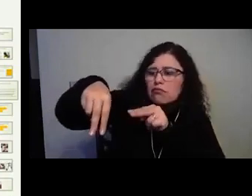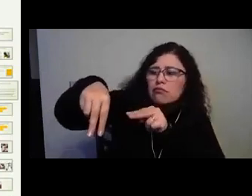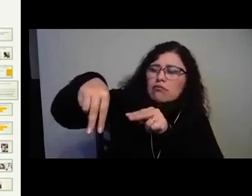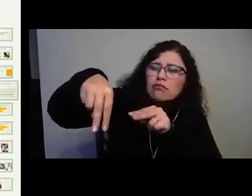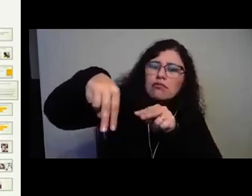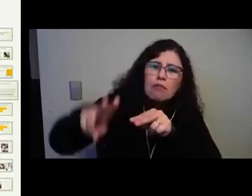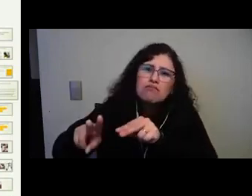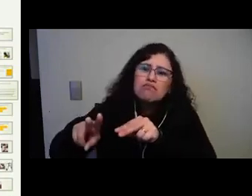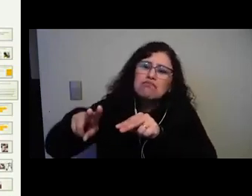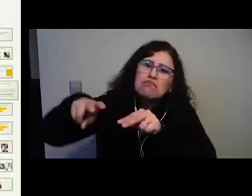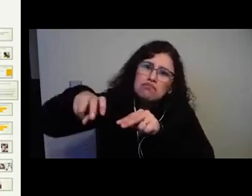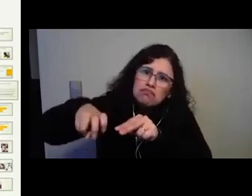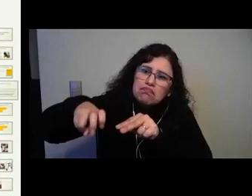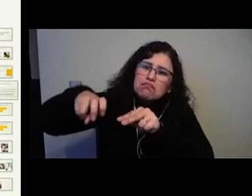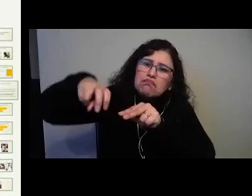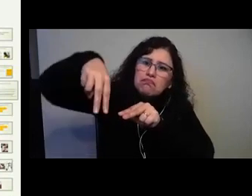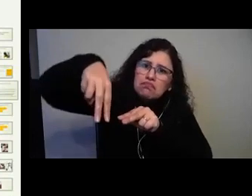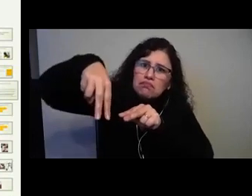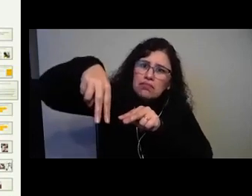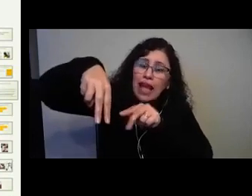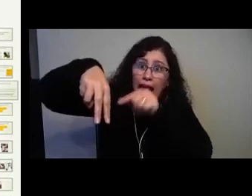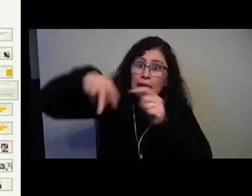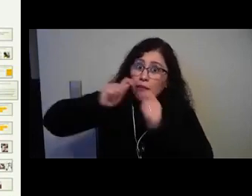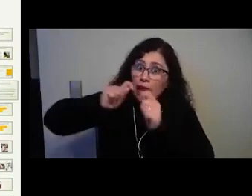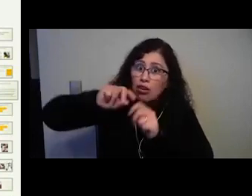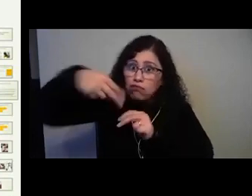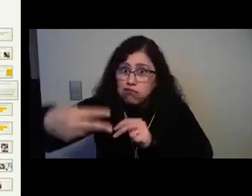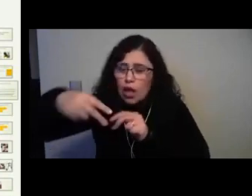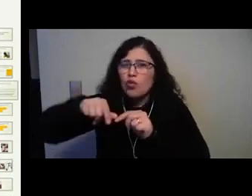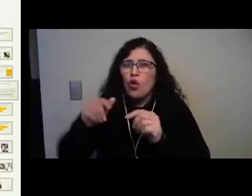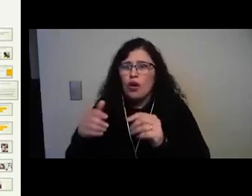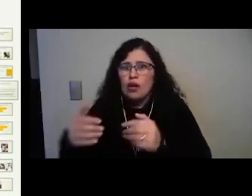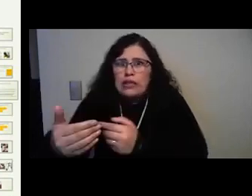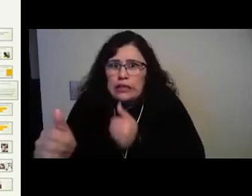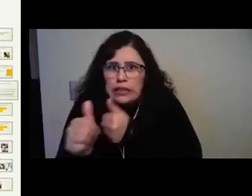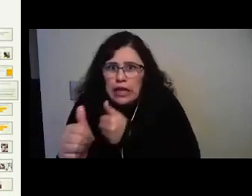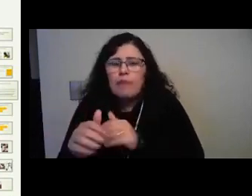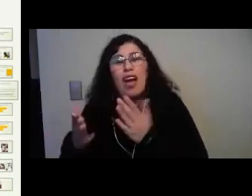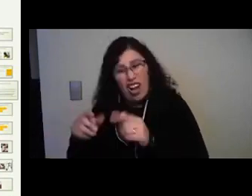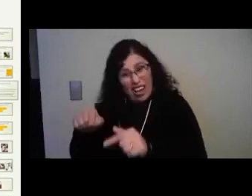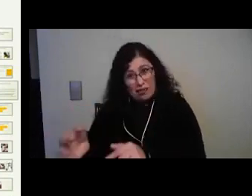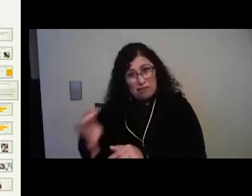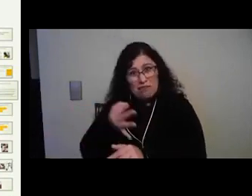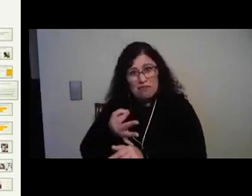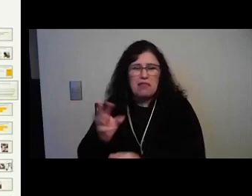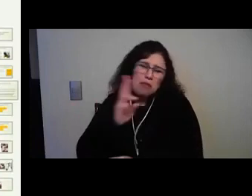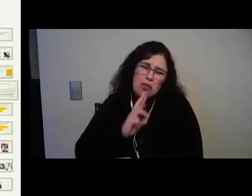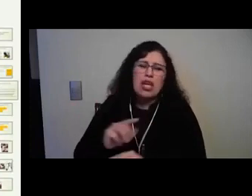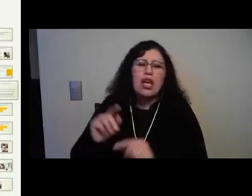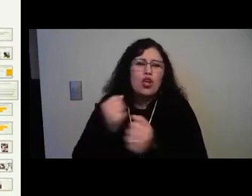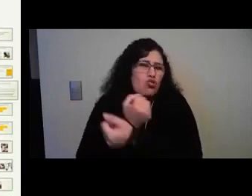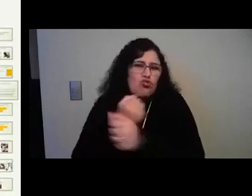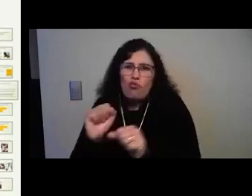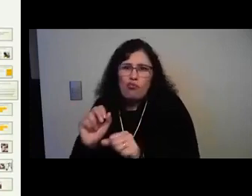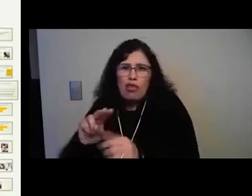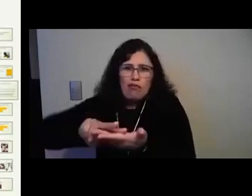de caerse, estará mucho más próximo a él, ¿ya? Si el paciente le dice que no se puede bajar, que no se puede transferir, que no se puede